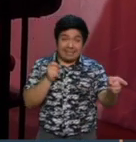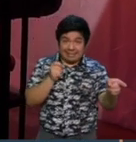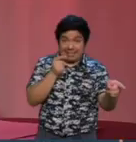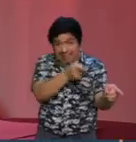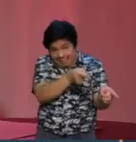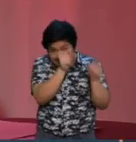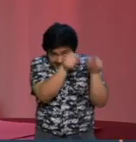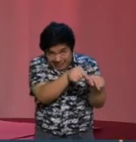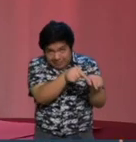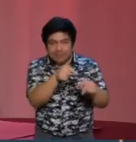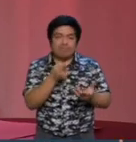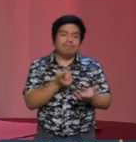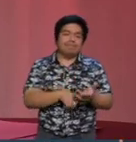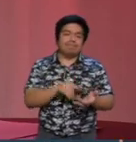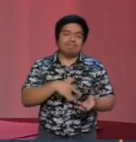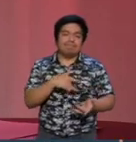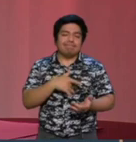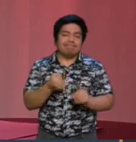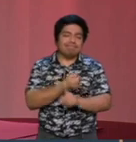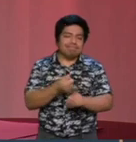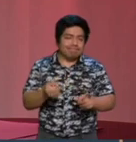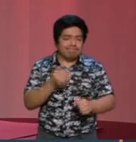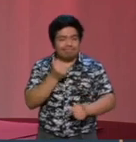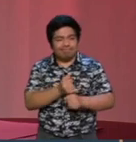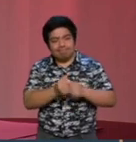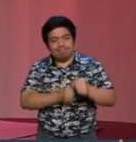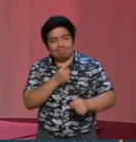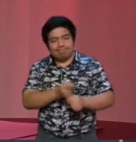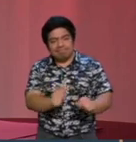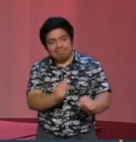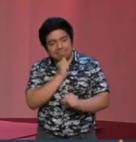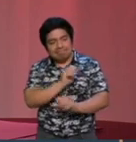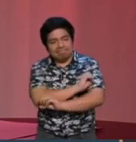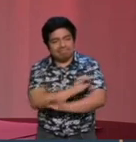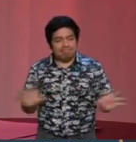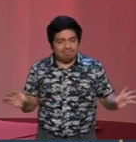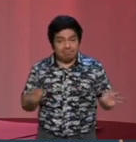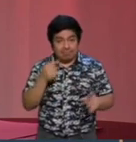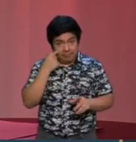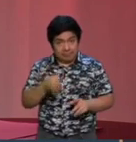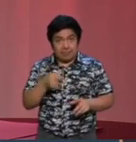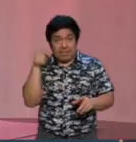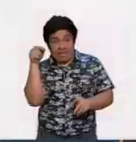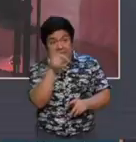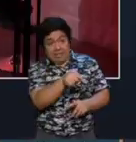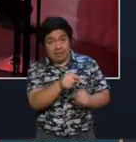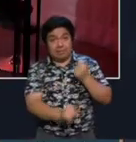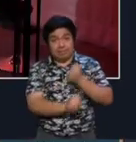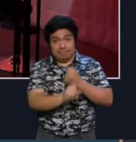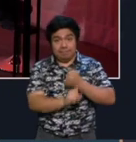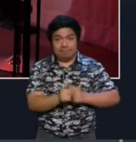la violencia, es el origen de la inseguridad. Y es muy importante hablar que eso es el origen de los